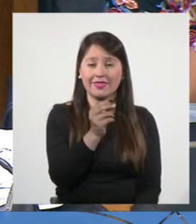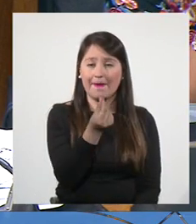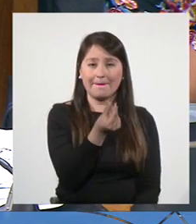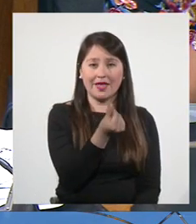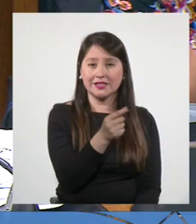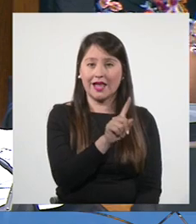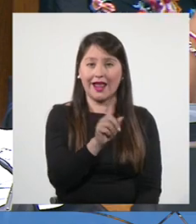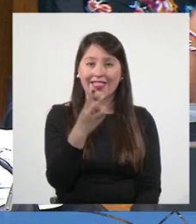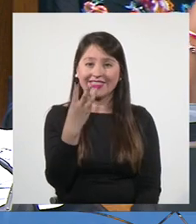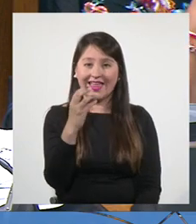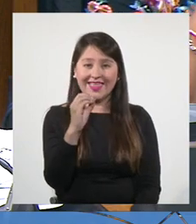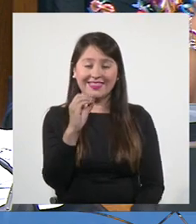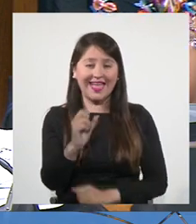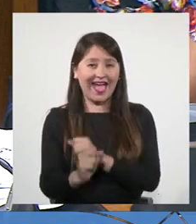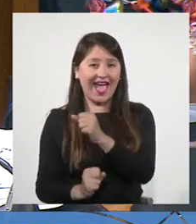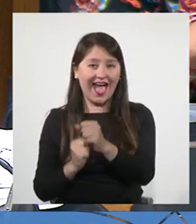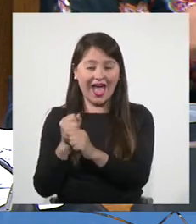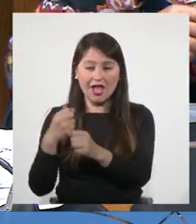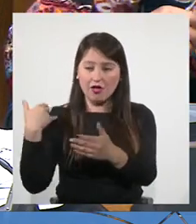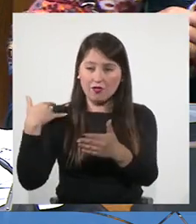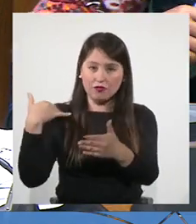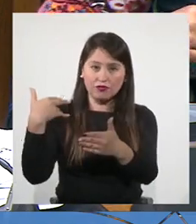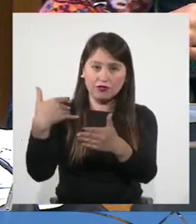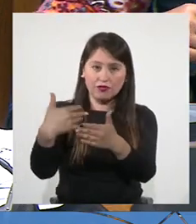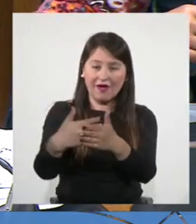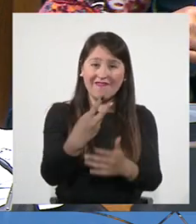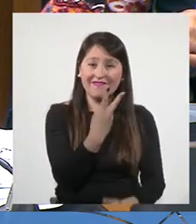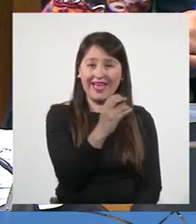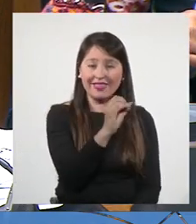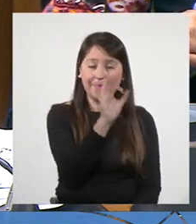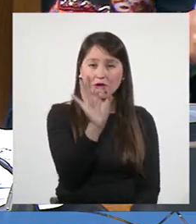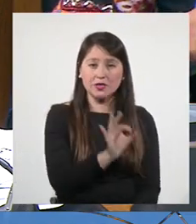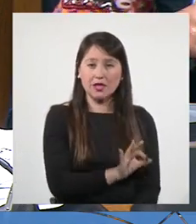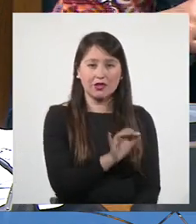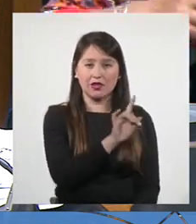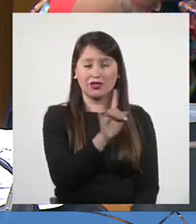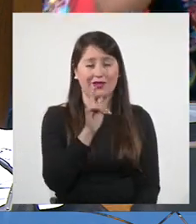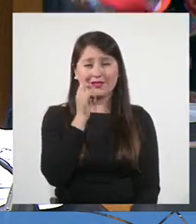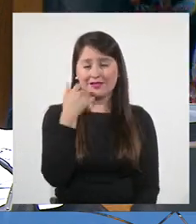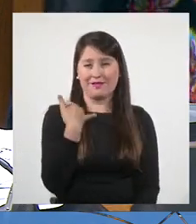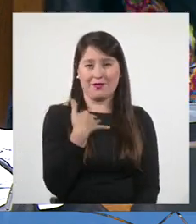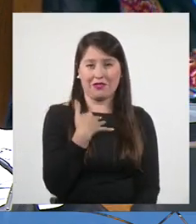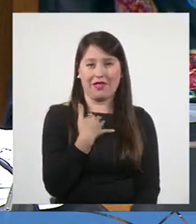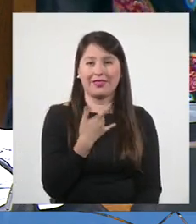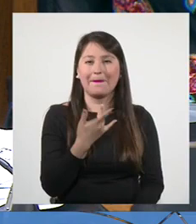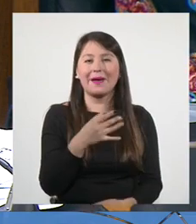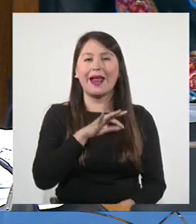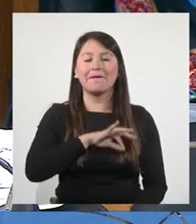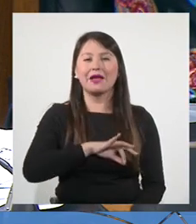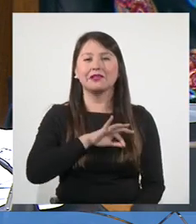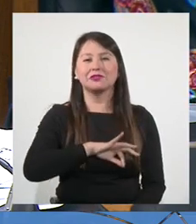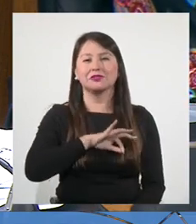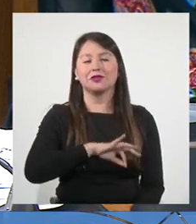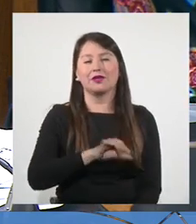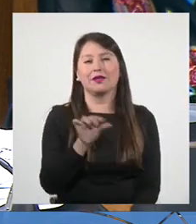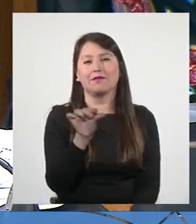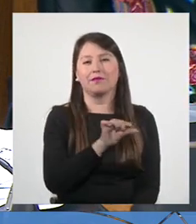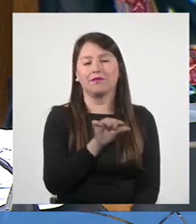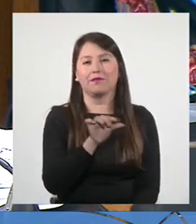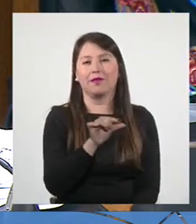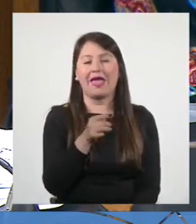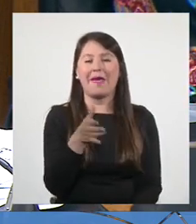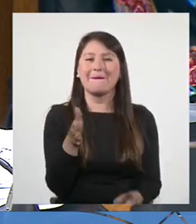sea, claramente un 20% de rebaja no es significativo para las pensiones miserables y particularmente el